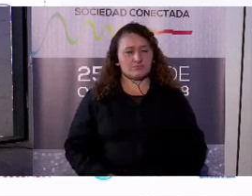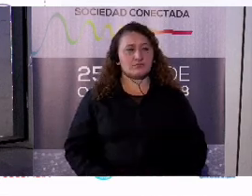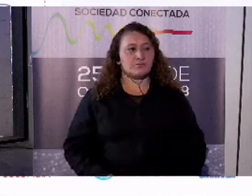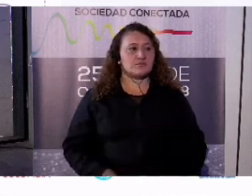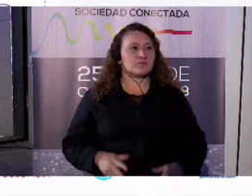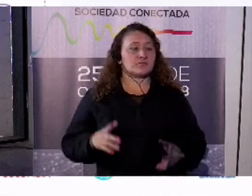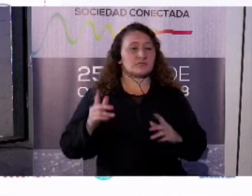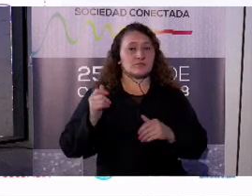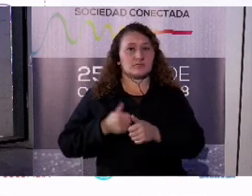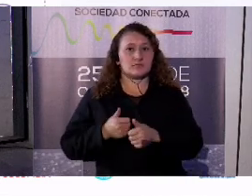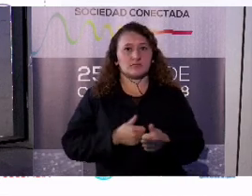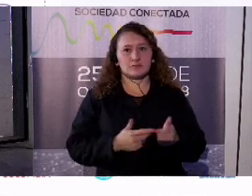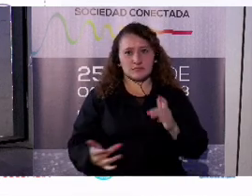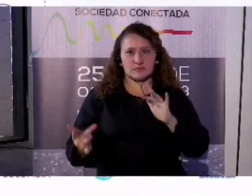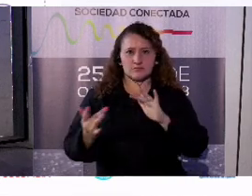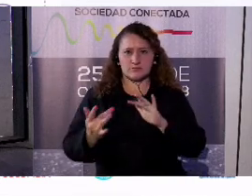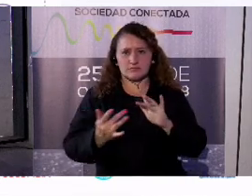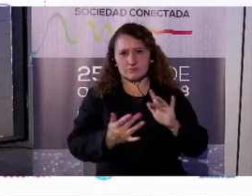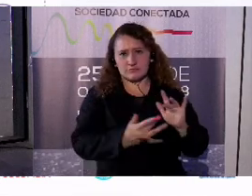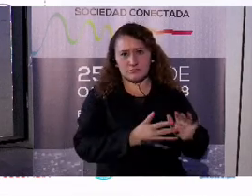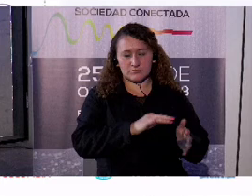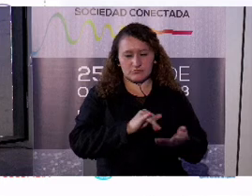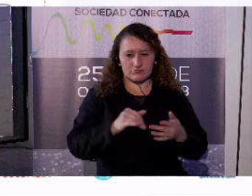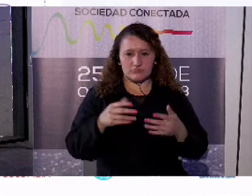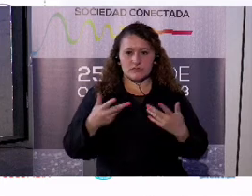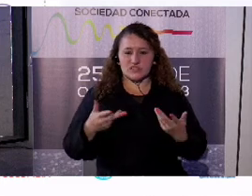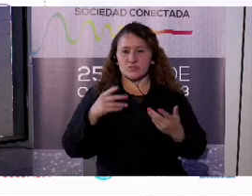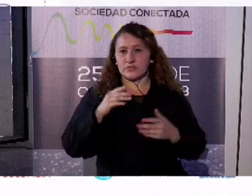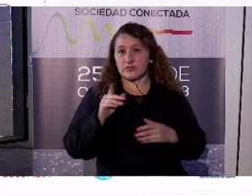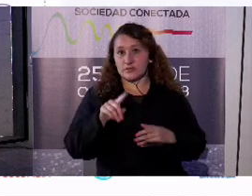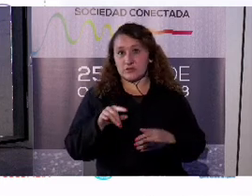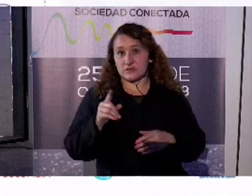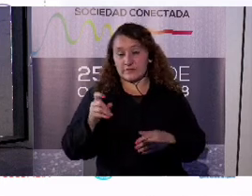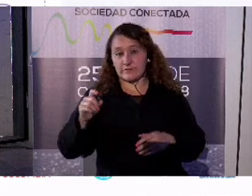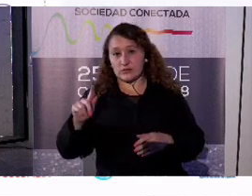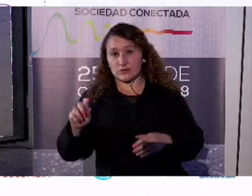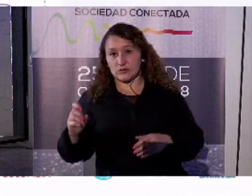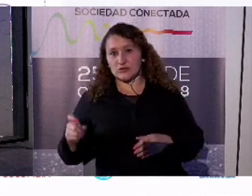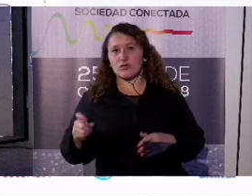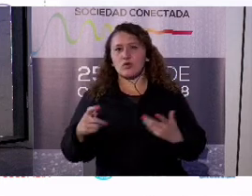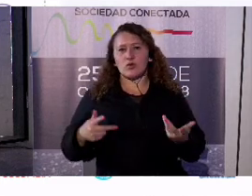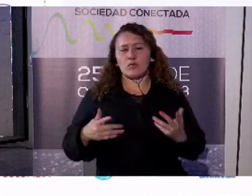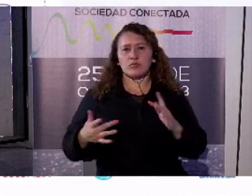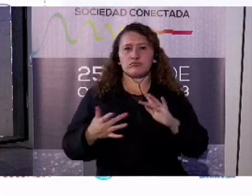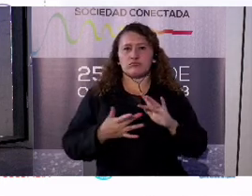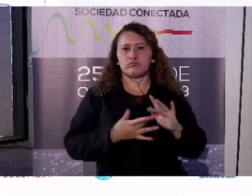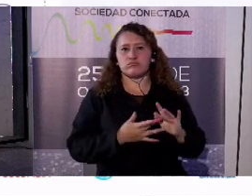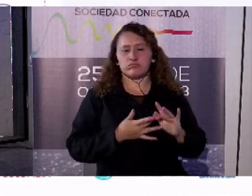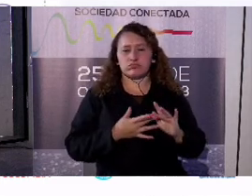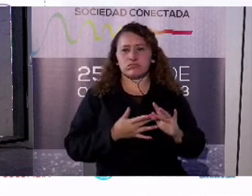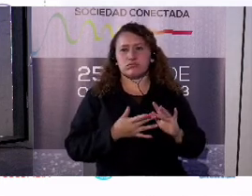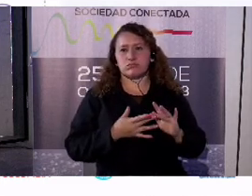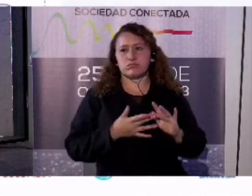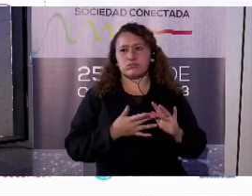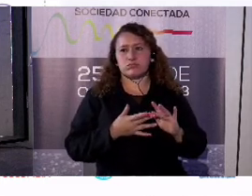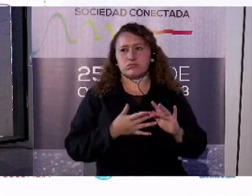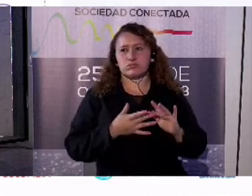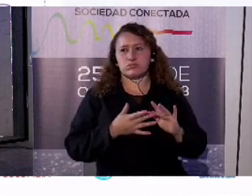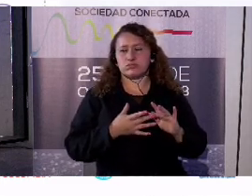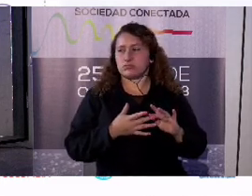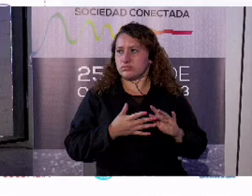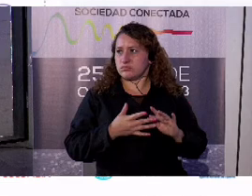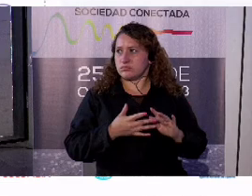uno conectado directamente a las estaciones sibox que van independientemente cada una conectada a la